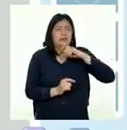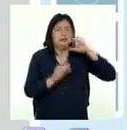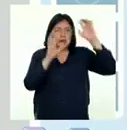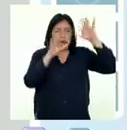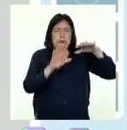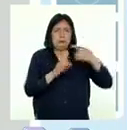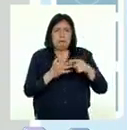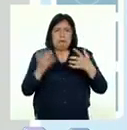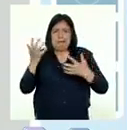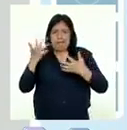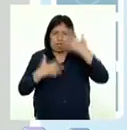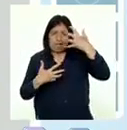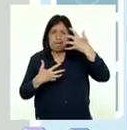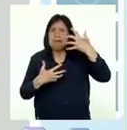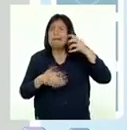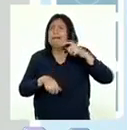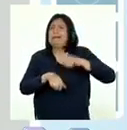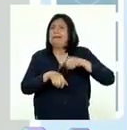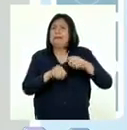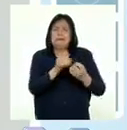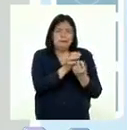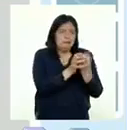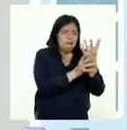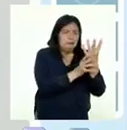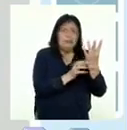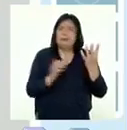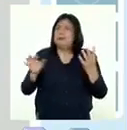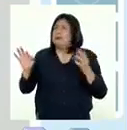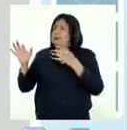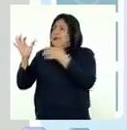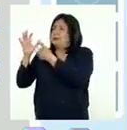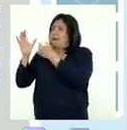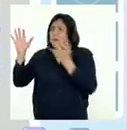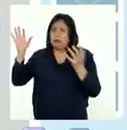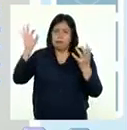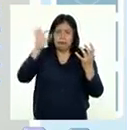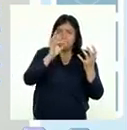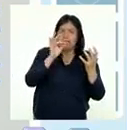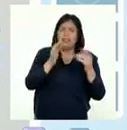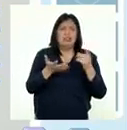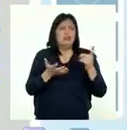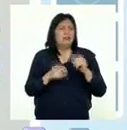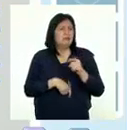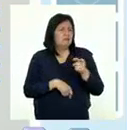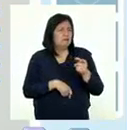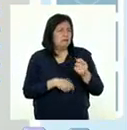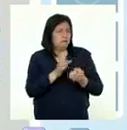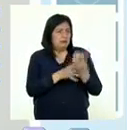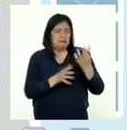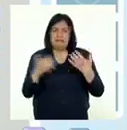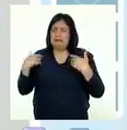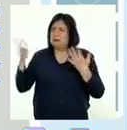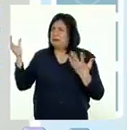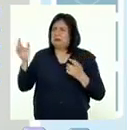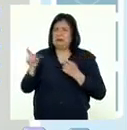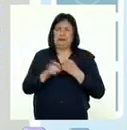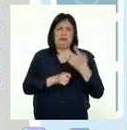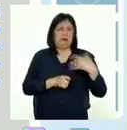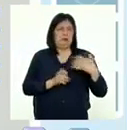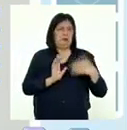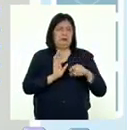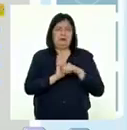una descoordinación entre la época de floración y la época del vuelo de las mariposas. Ambos animales y plantas se ven